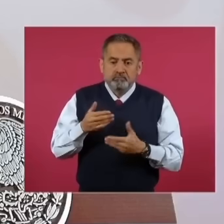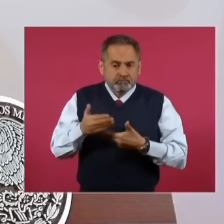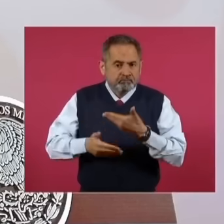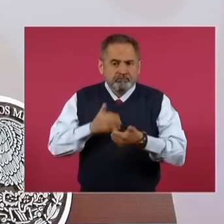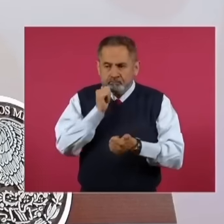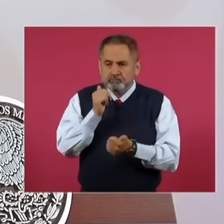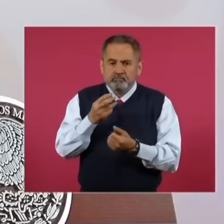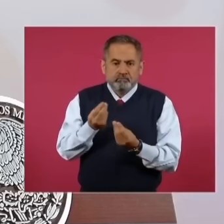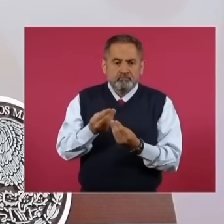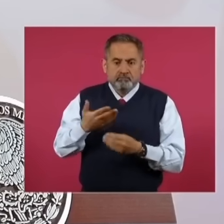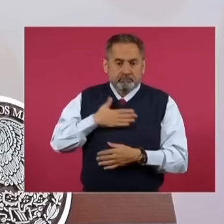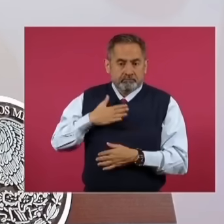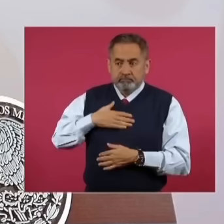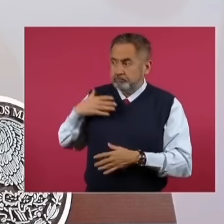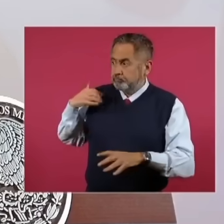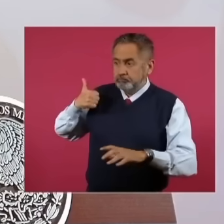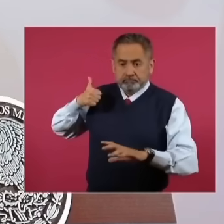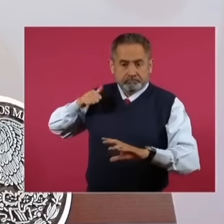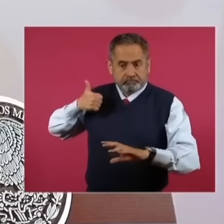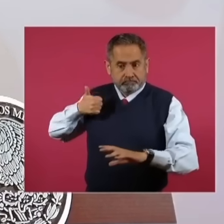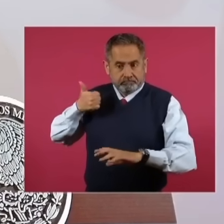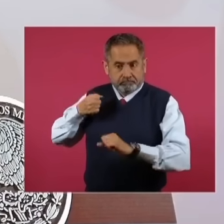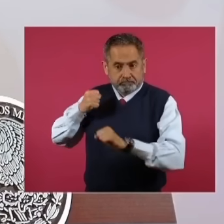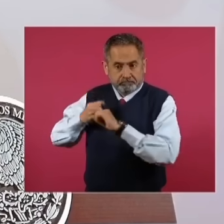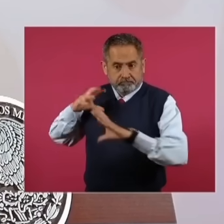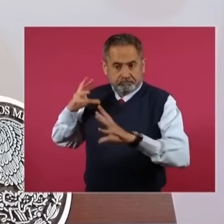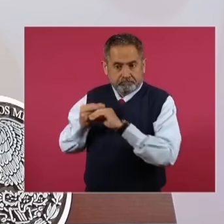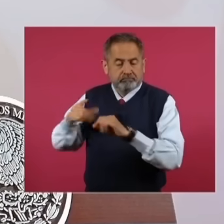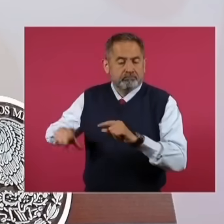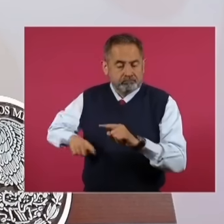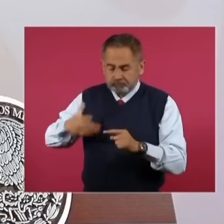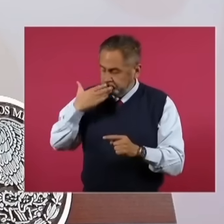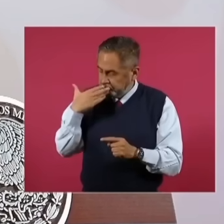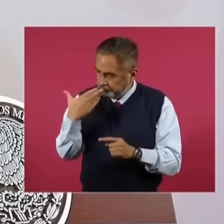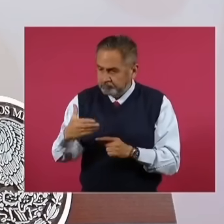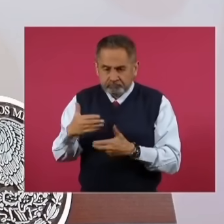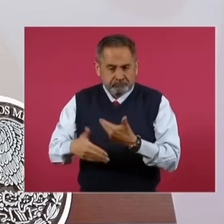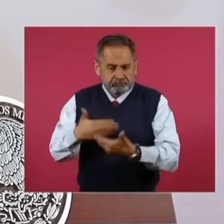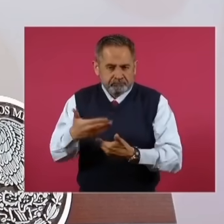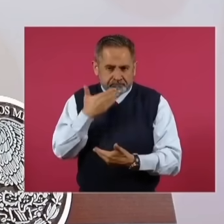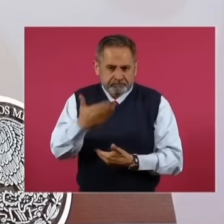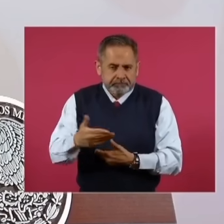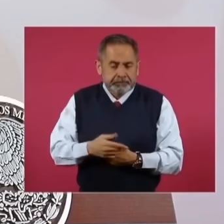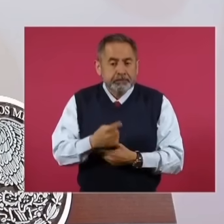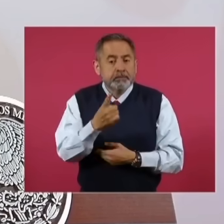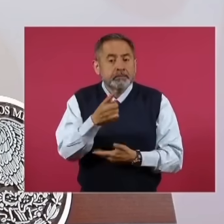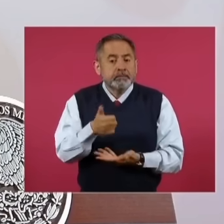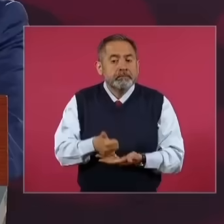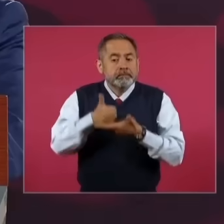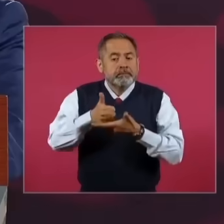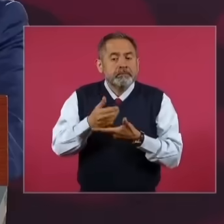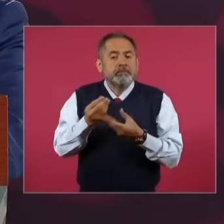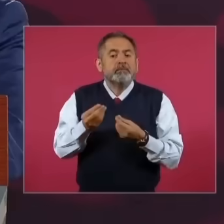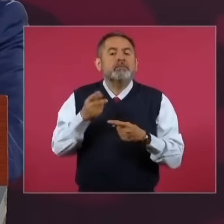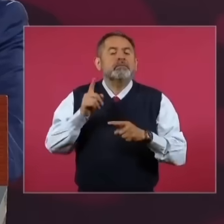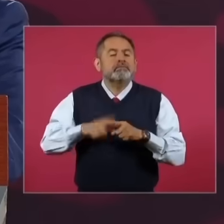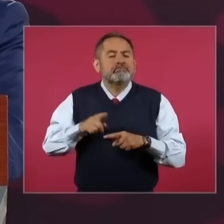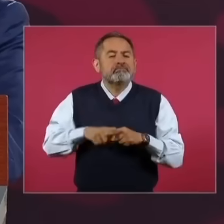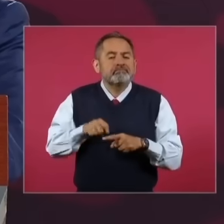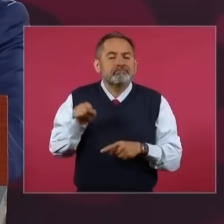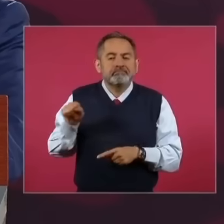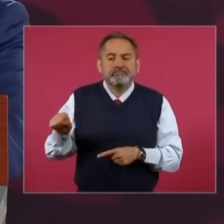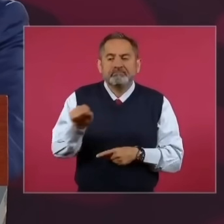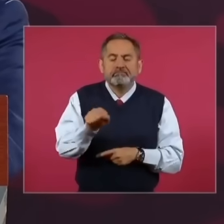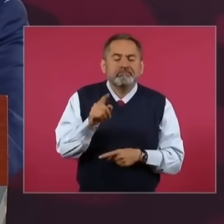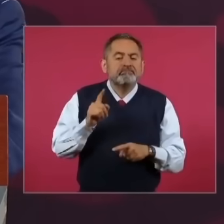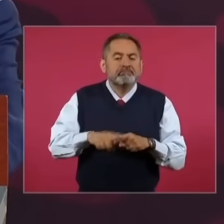precisamente, el principal editorial del Washington Post es durísimo contra el presidente por el tema de la reforma judicial, este